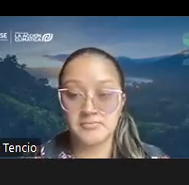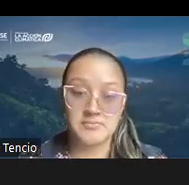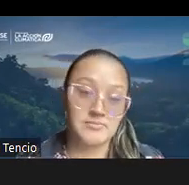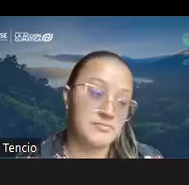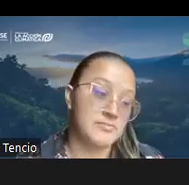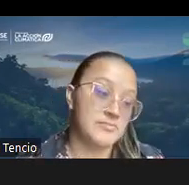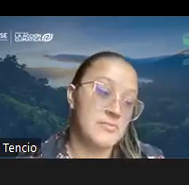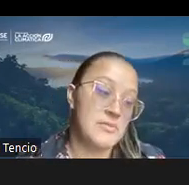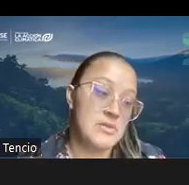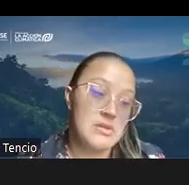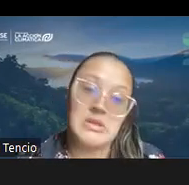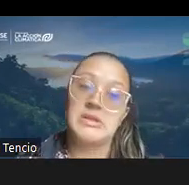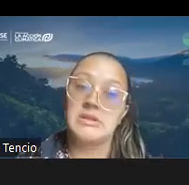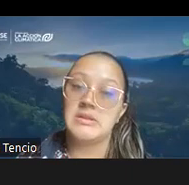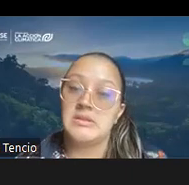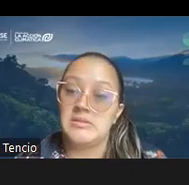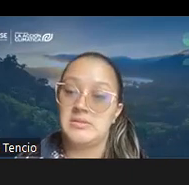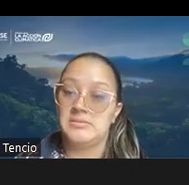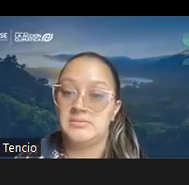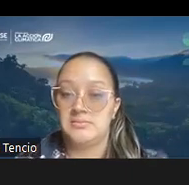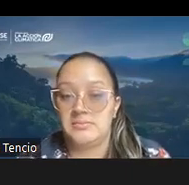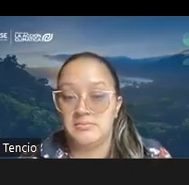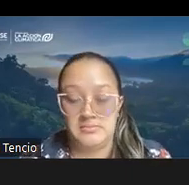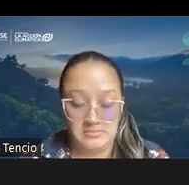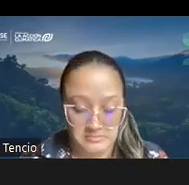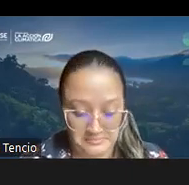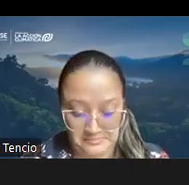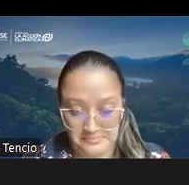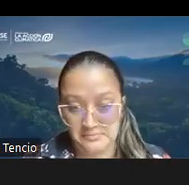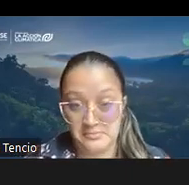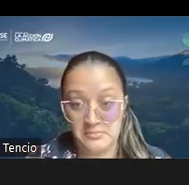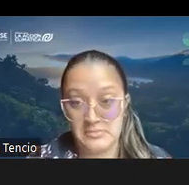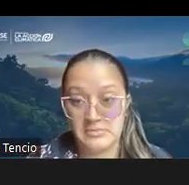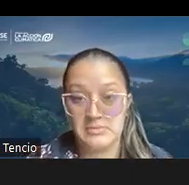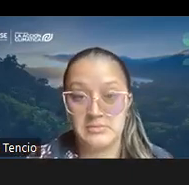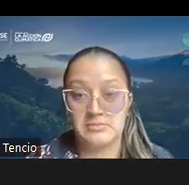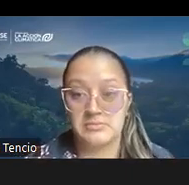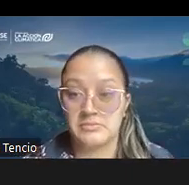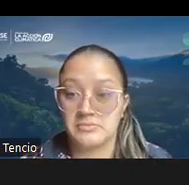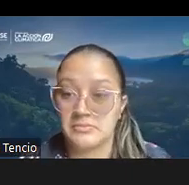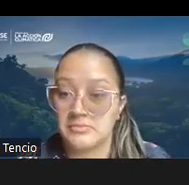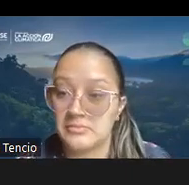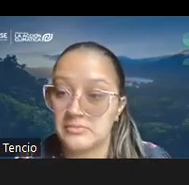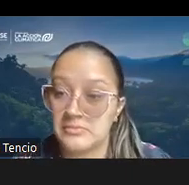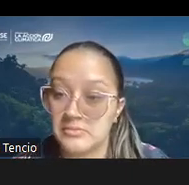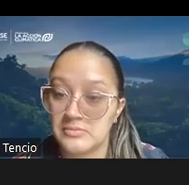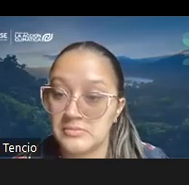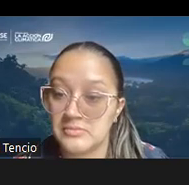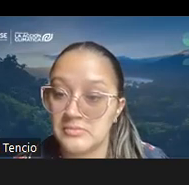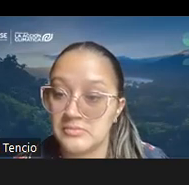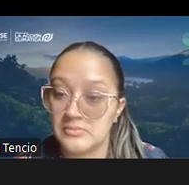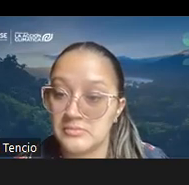los colegas, en el sentido de que tenemos que pensar un poco definitivamente en el contexto. Nosotros hemos hecho un barrido acerca